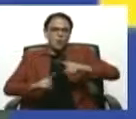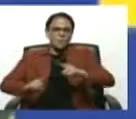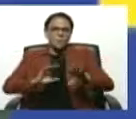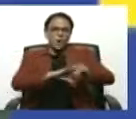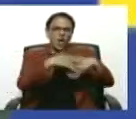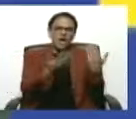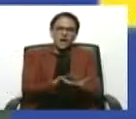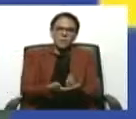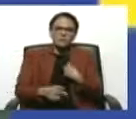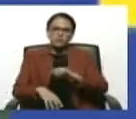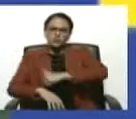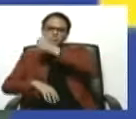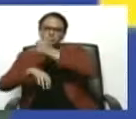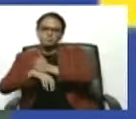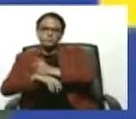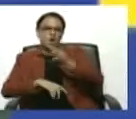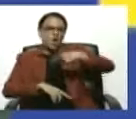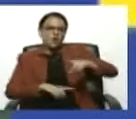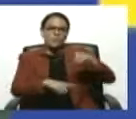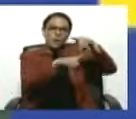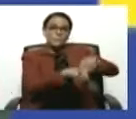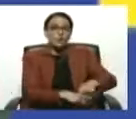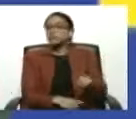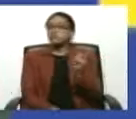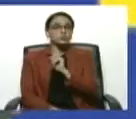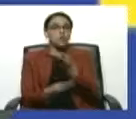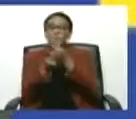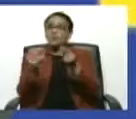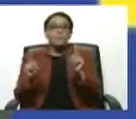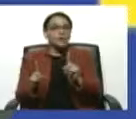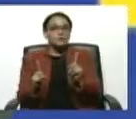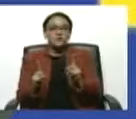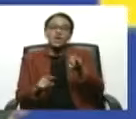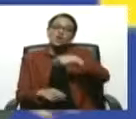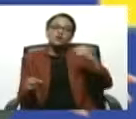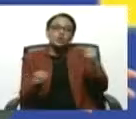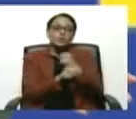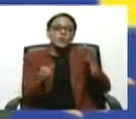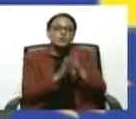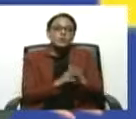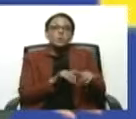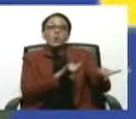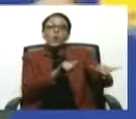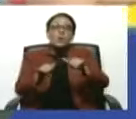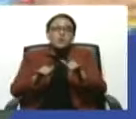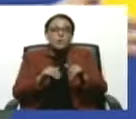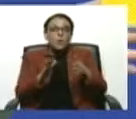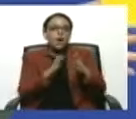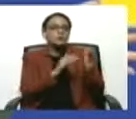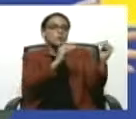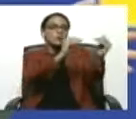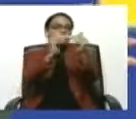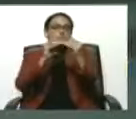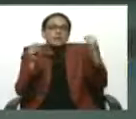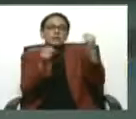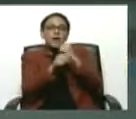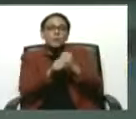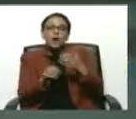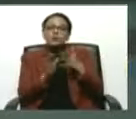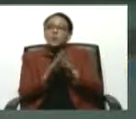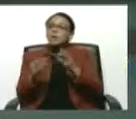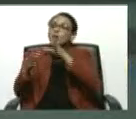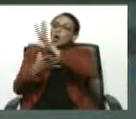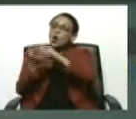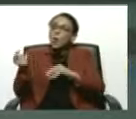pueblos y a los gobiernos del mundo. Así que nosotros nos sumamos realmente a la admiración de ese milagro chino